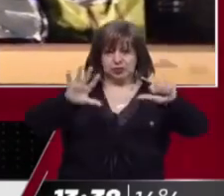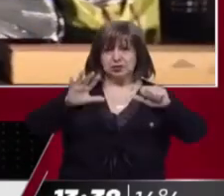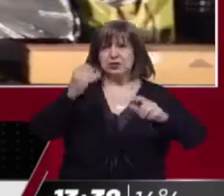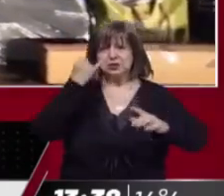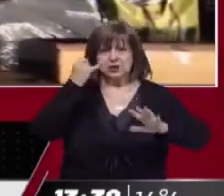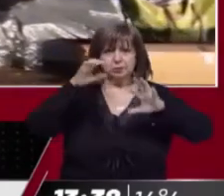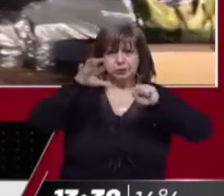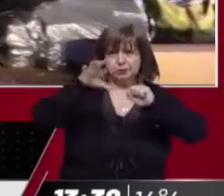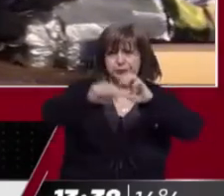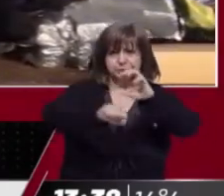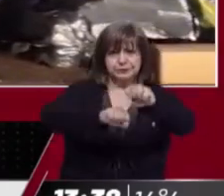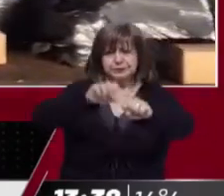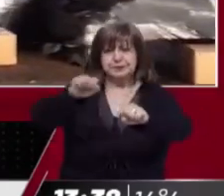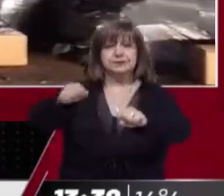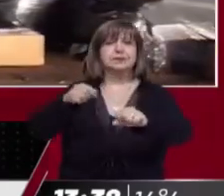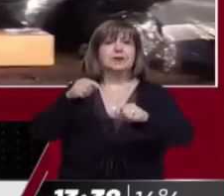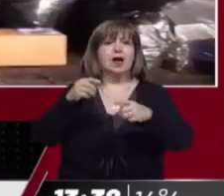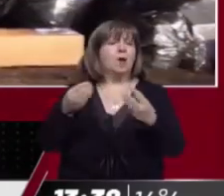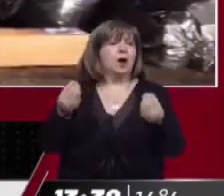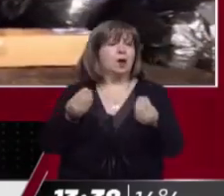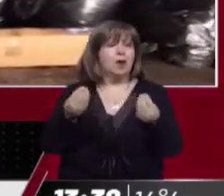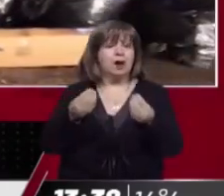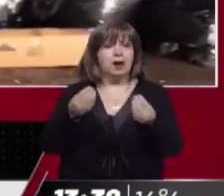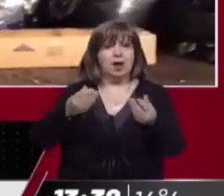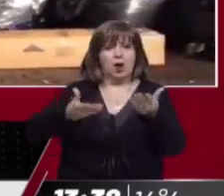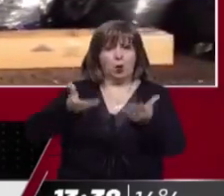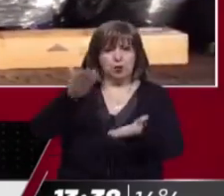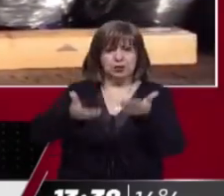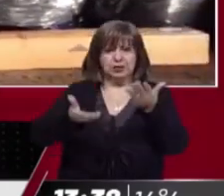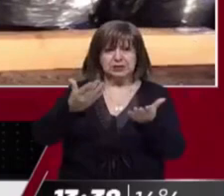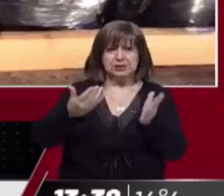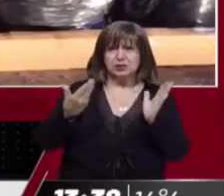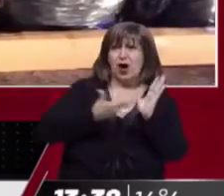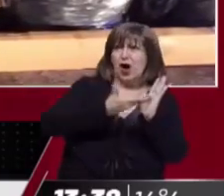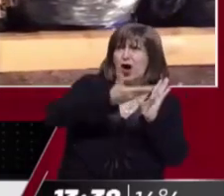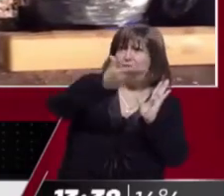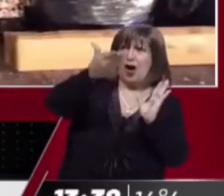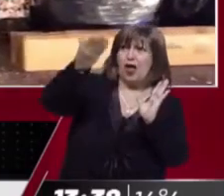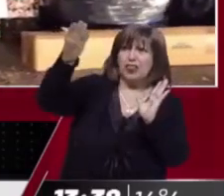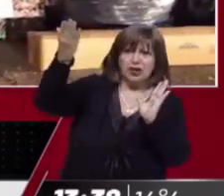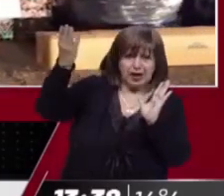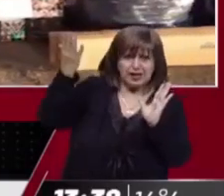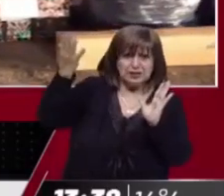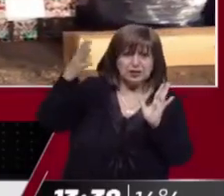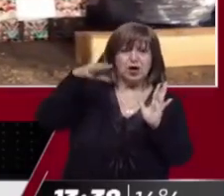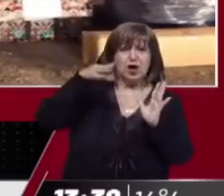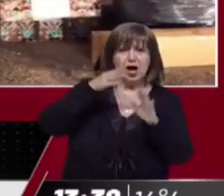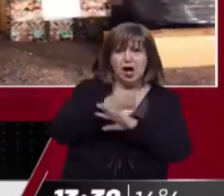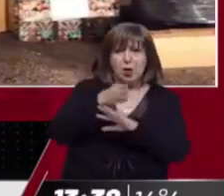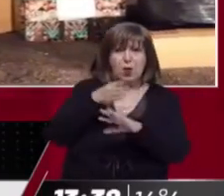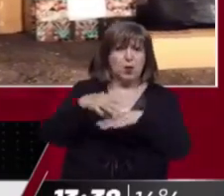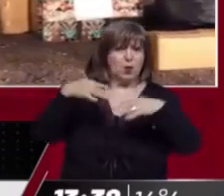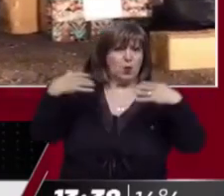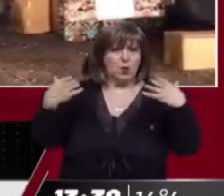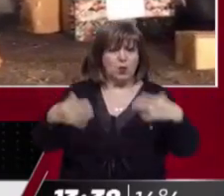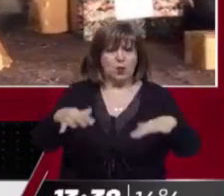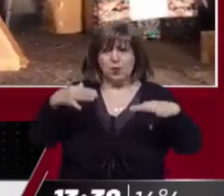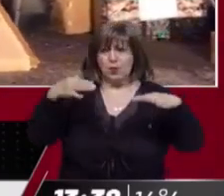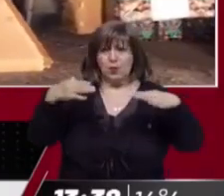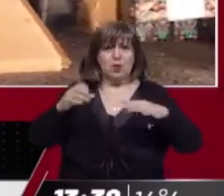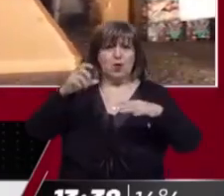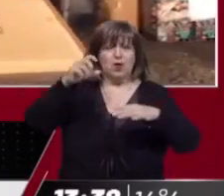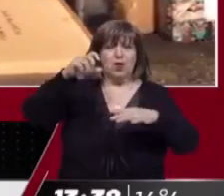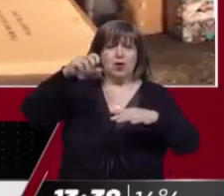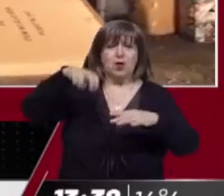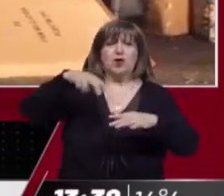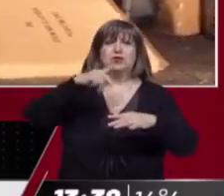que de alguna manera debería verse cuál va a ser también la situación que va acompañando. Importante operativo y hallazgo que se ha